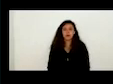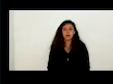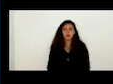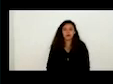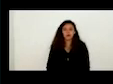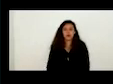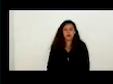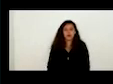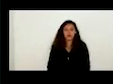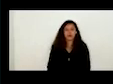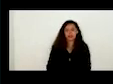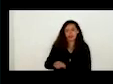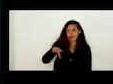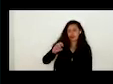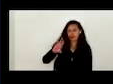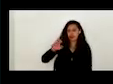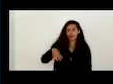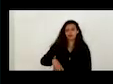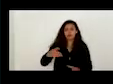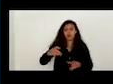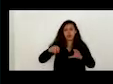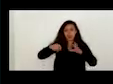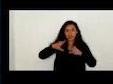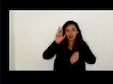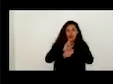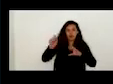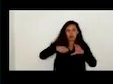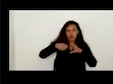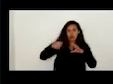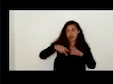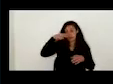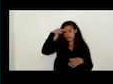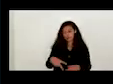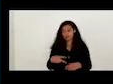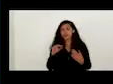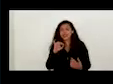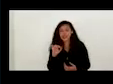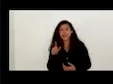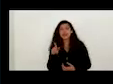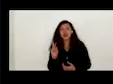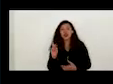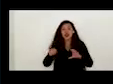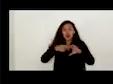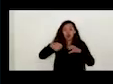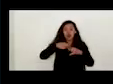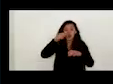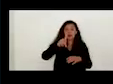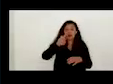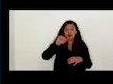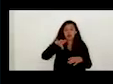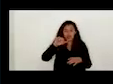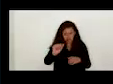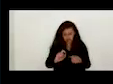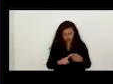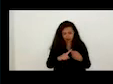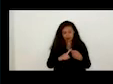Nos dice Noemí que huevo a la mexicana. y simplemente que el huevo sería mi parte de proteína, lo